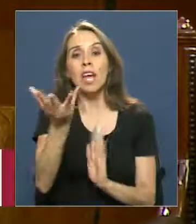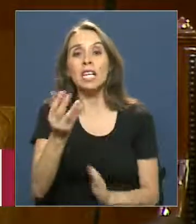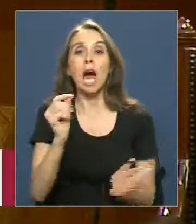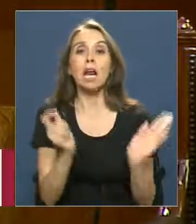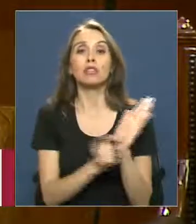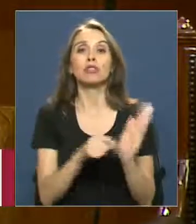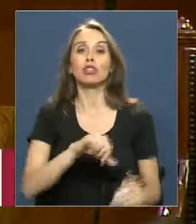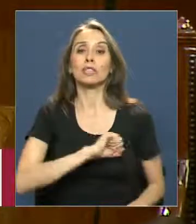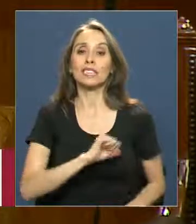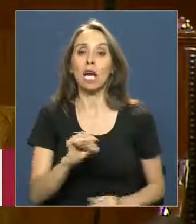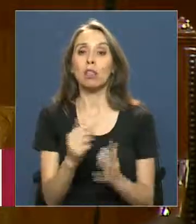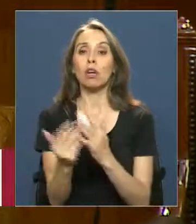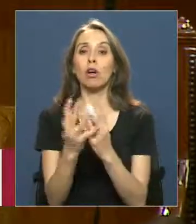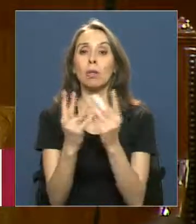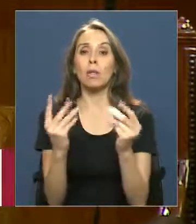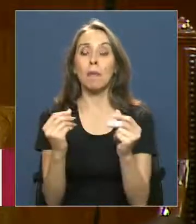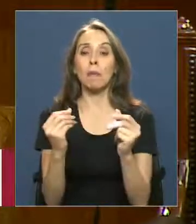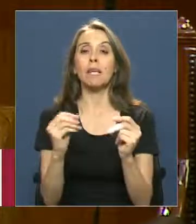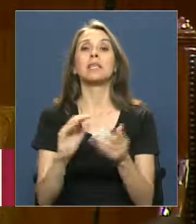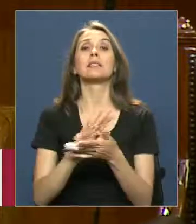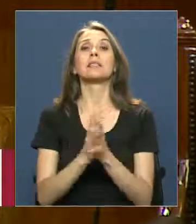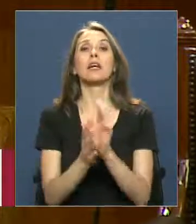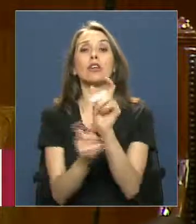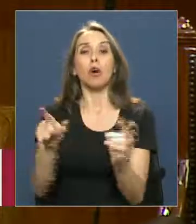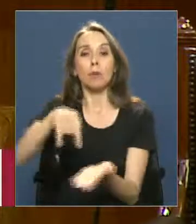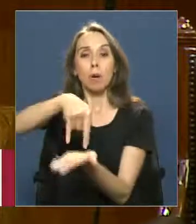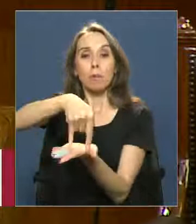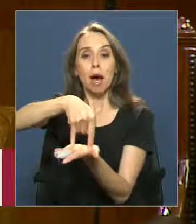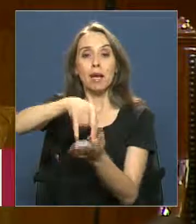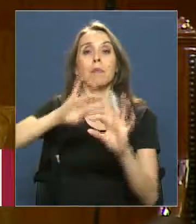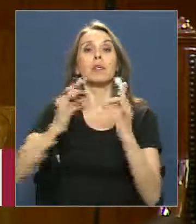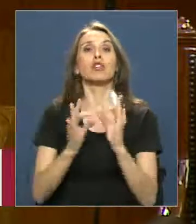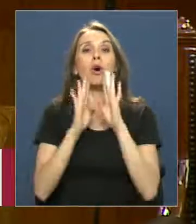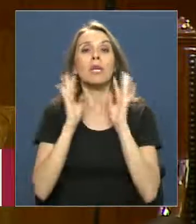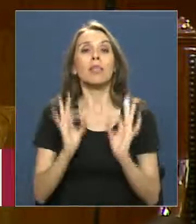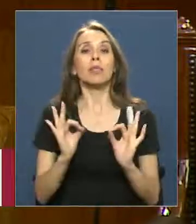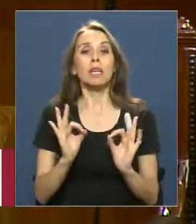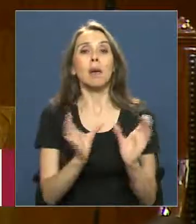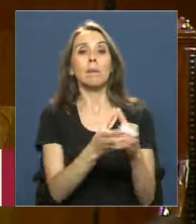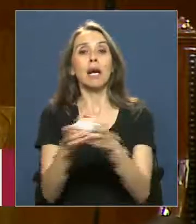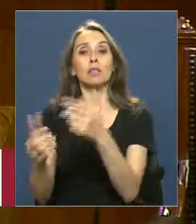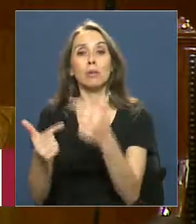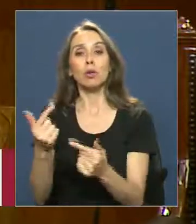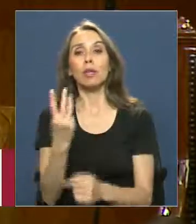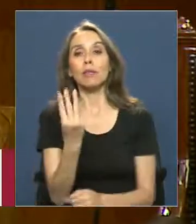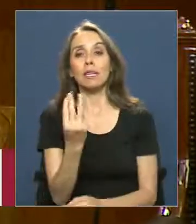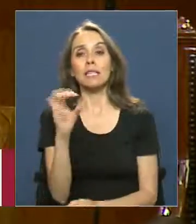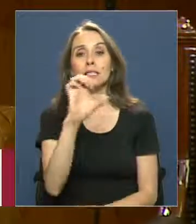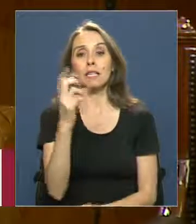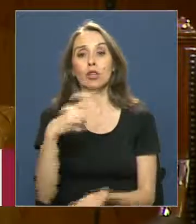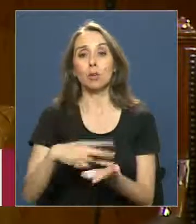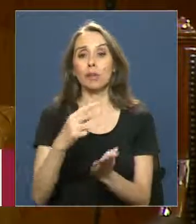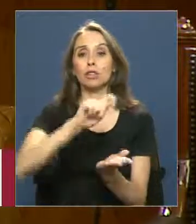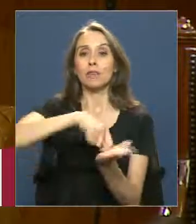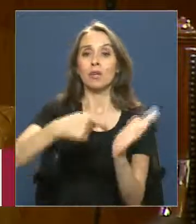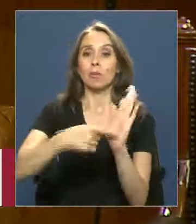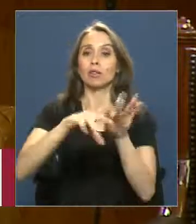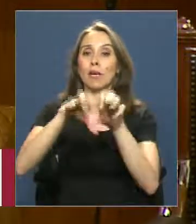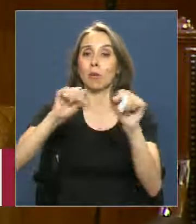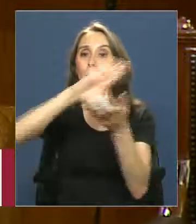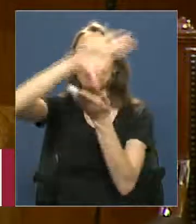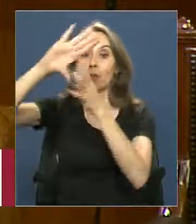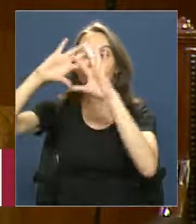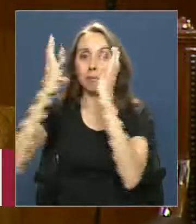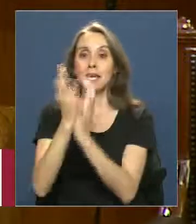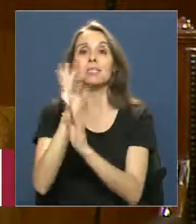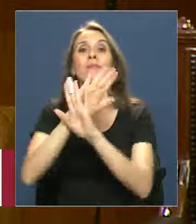Santiago sobre transparencia e integridad en los parlamentos y partidos políticos, suscrita el 13 de enero de 2012 al concluir el